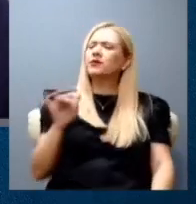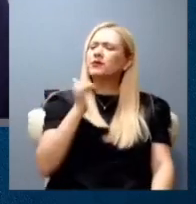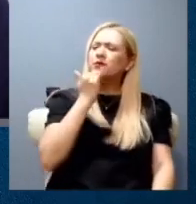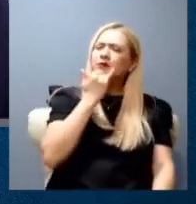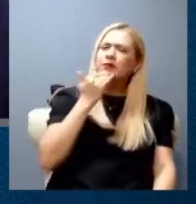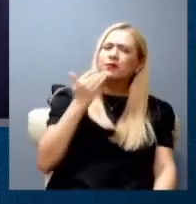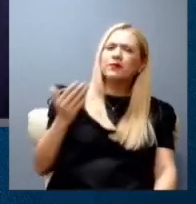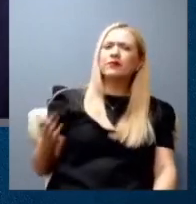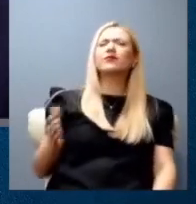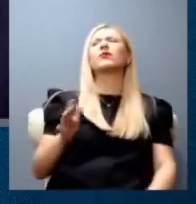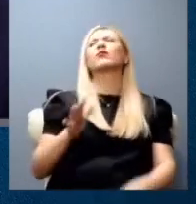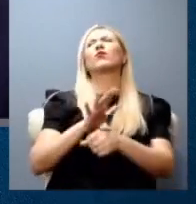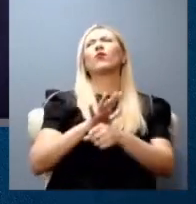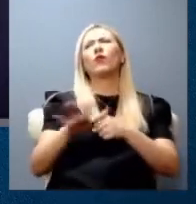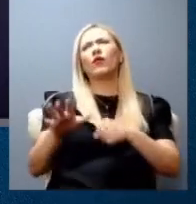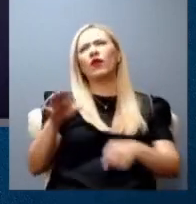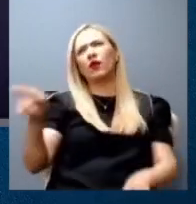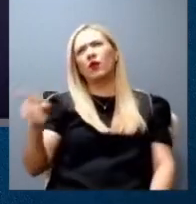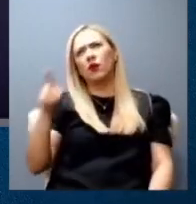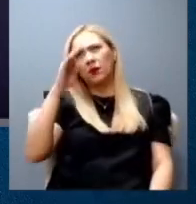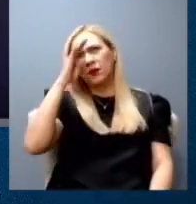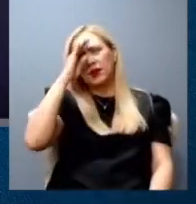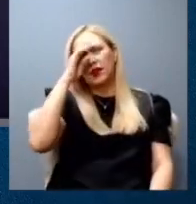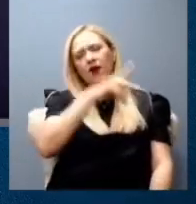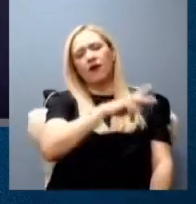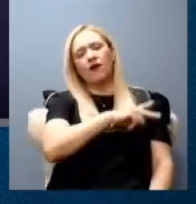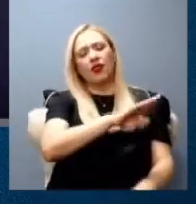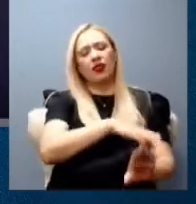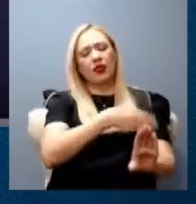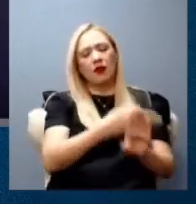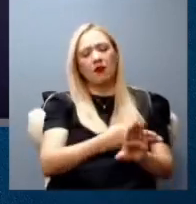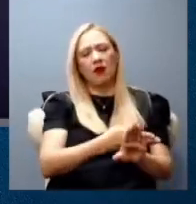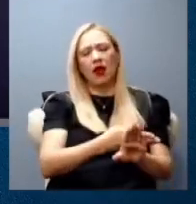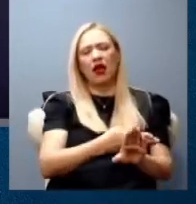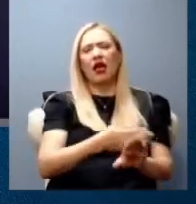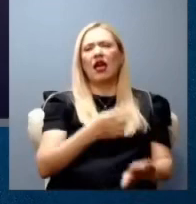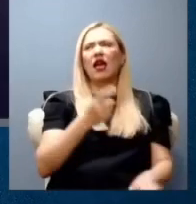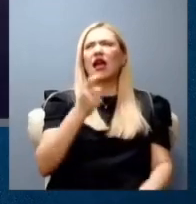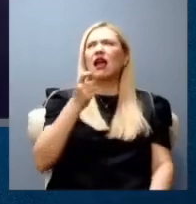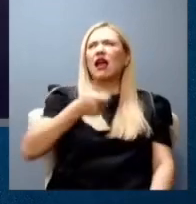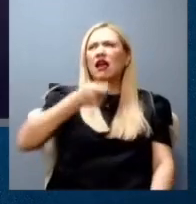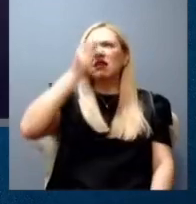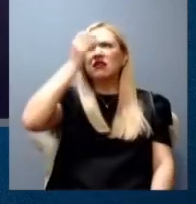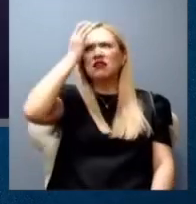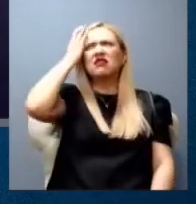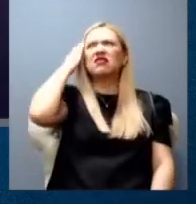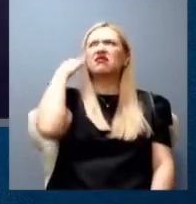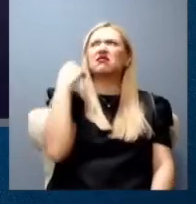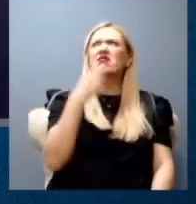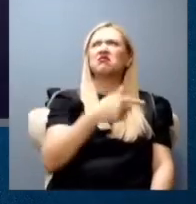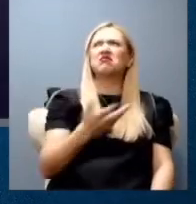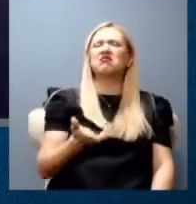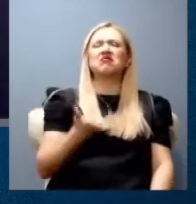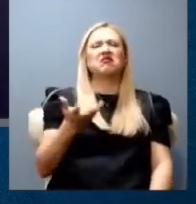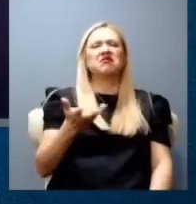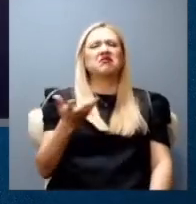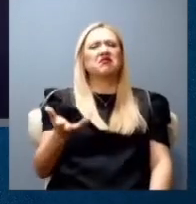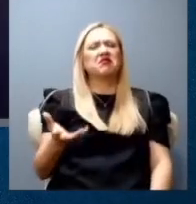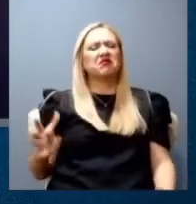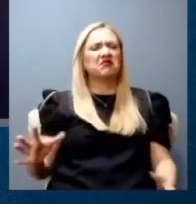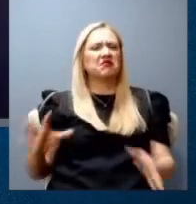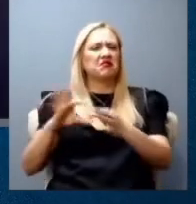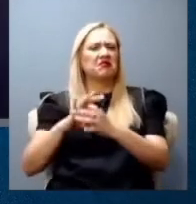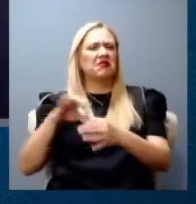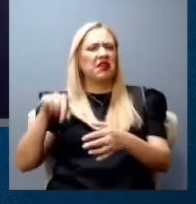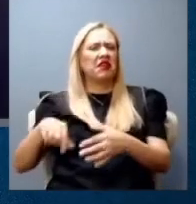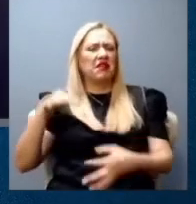las víctimas deben jugar. Ya Camila ha dicho también varias cosas, pero quisiera que ahondaras en ese papel que deben de jugar en la justicia